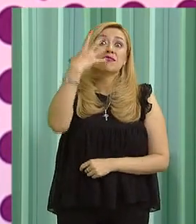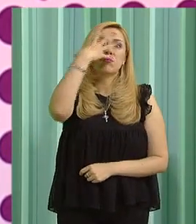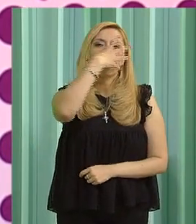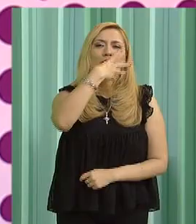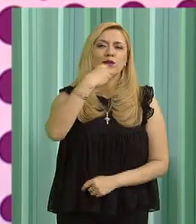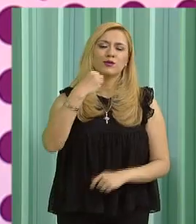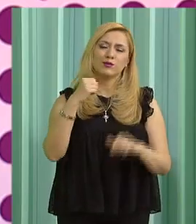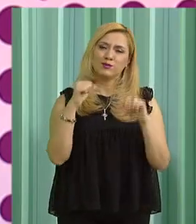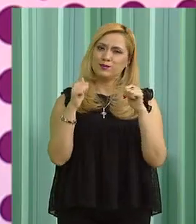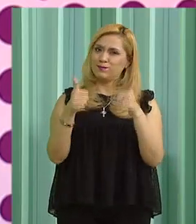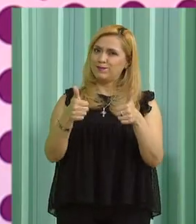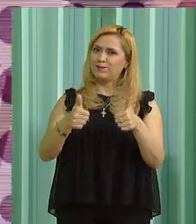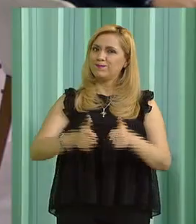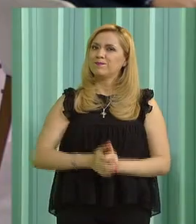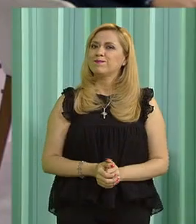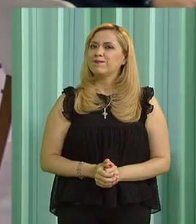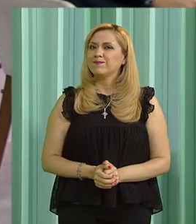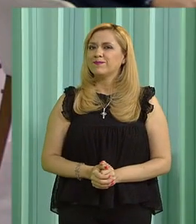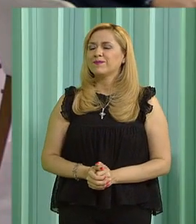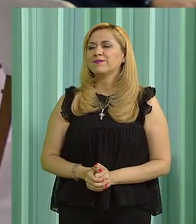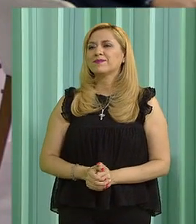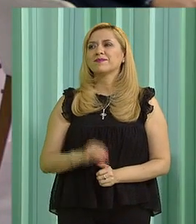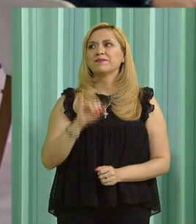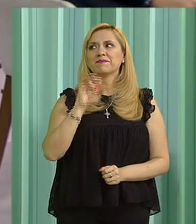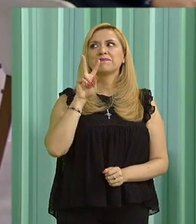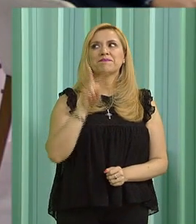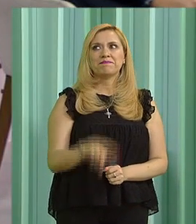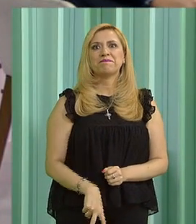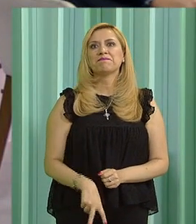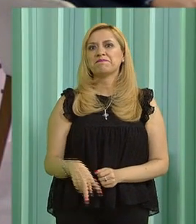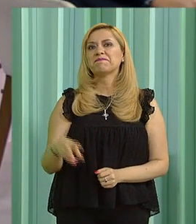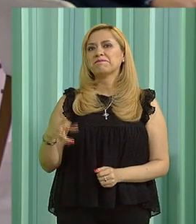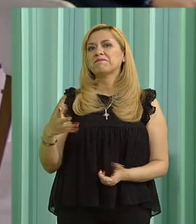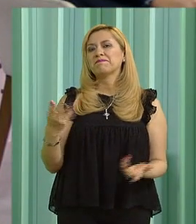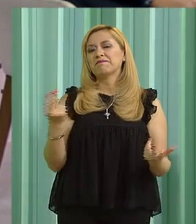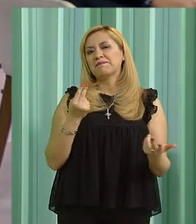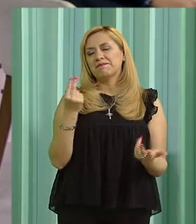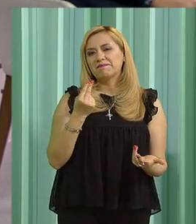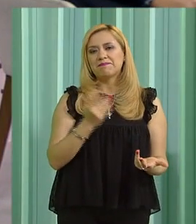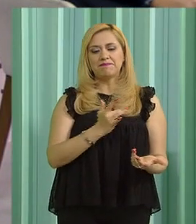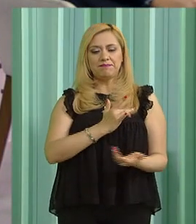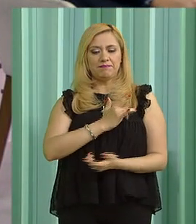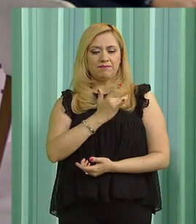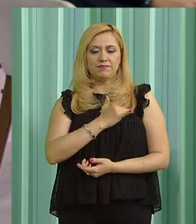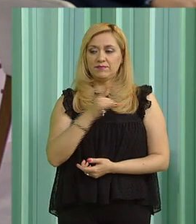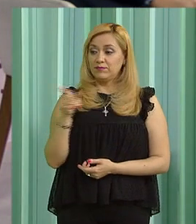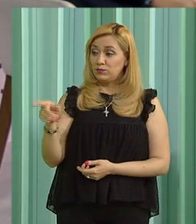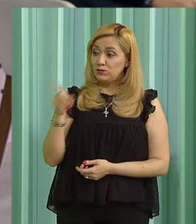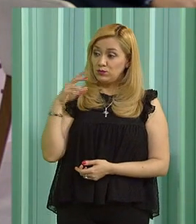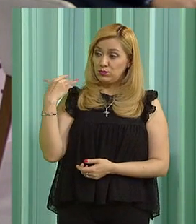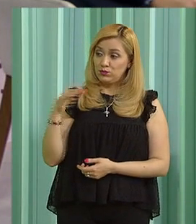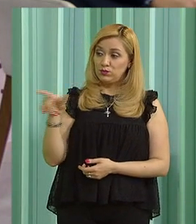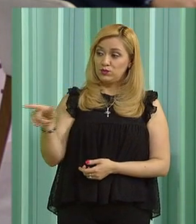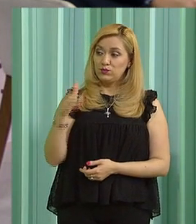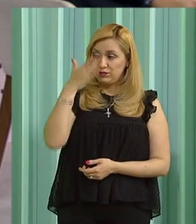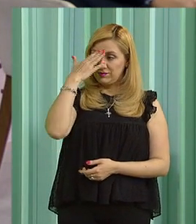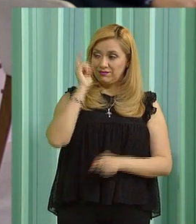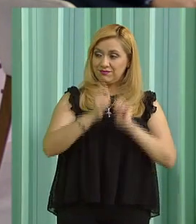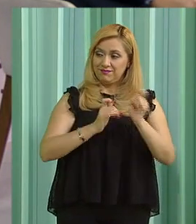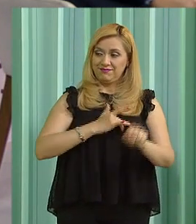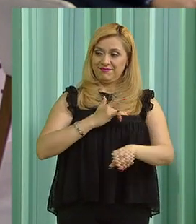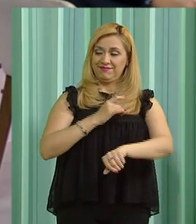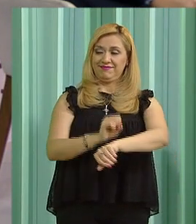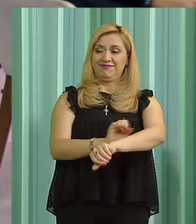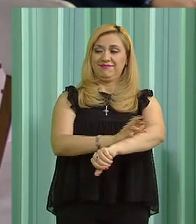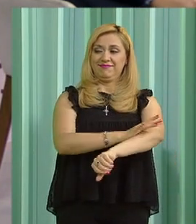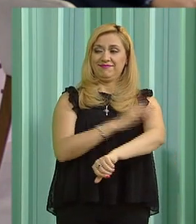lo mejor que nos puede pasar. Qué bueno, y es muy evidente la sensibilidad que tienen ustedes para la temática. Clau, en